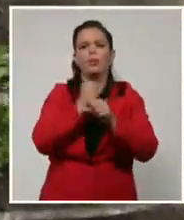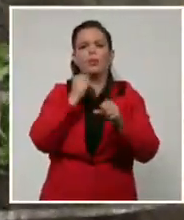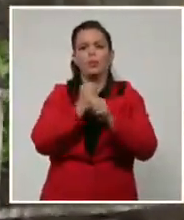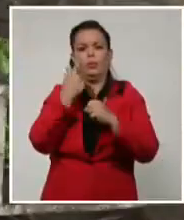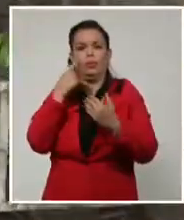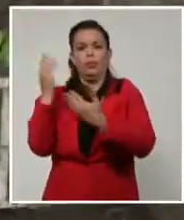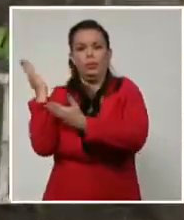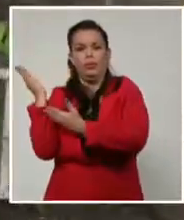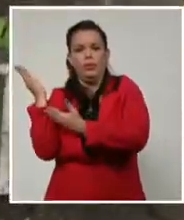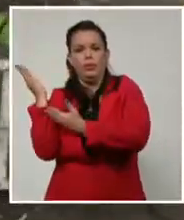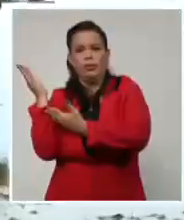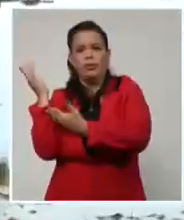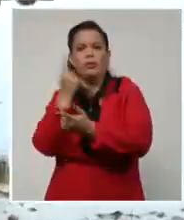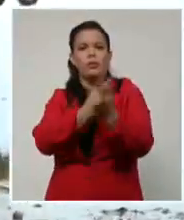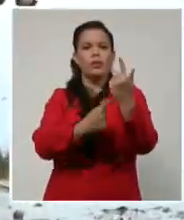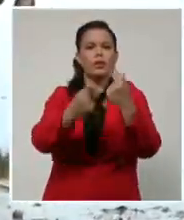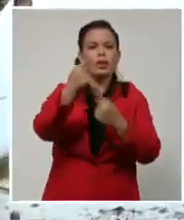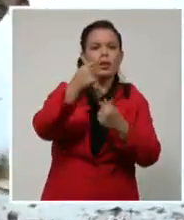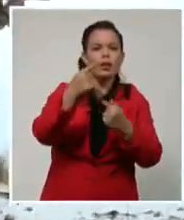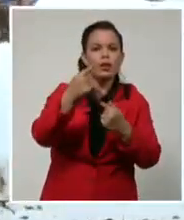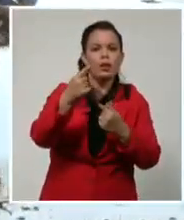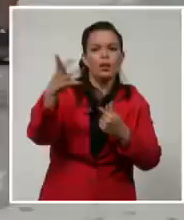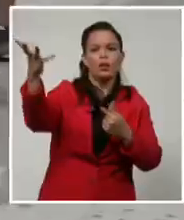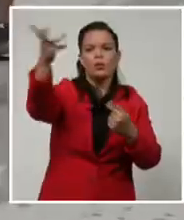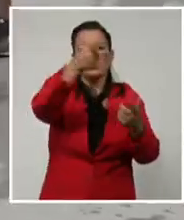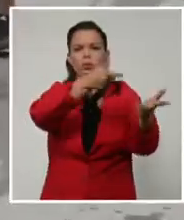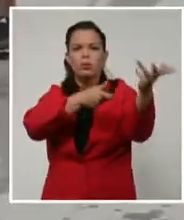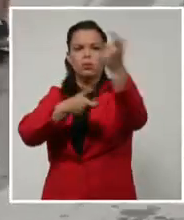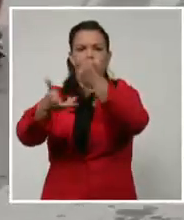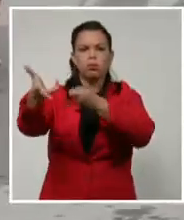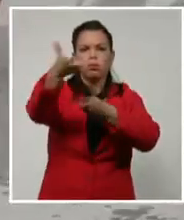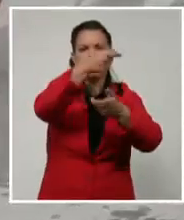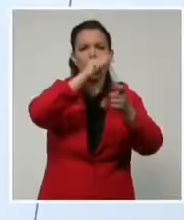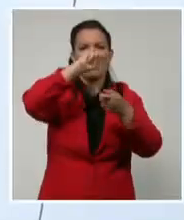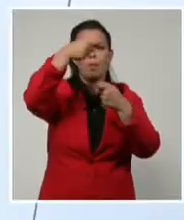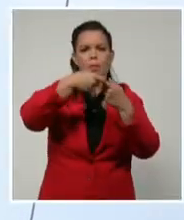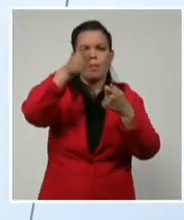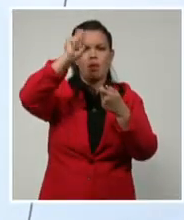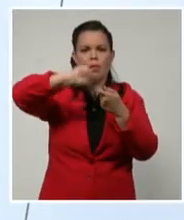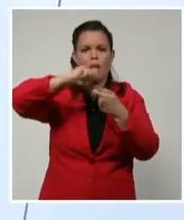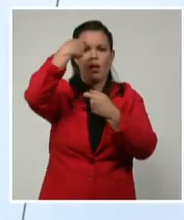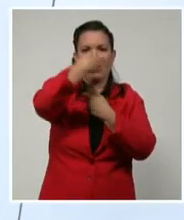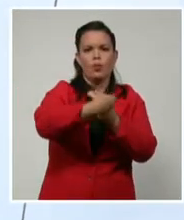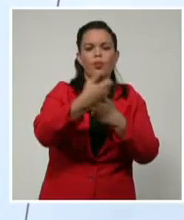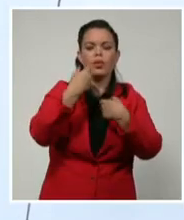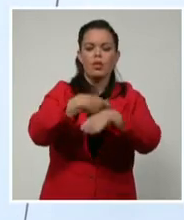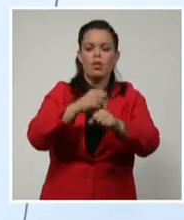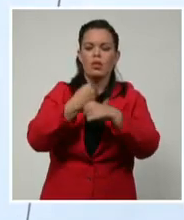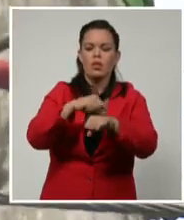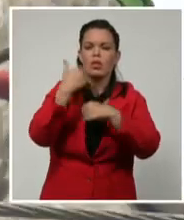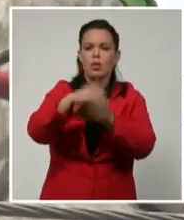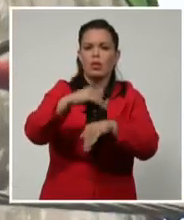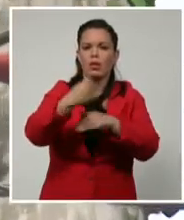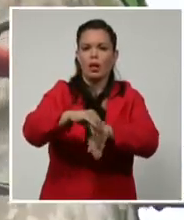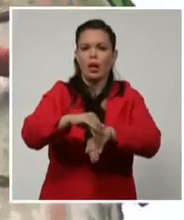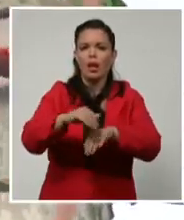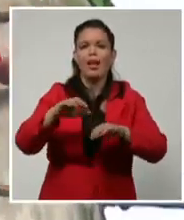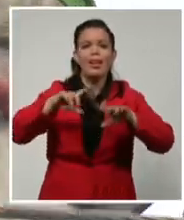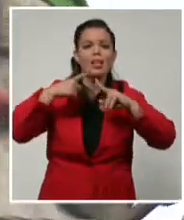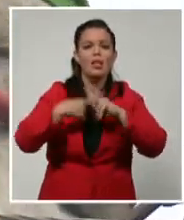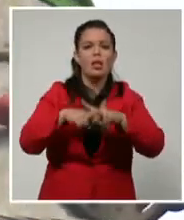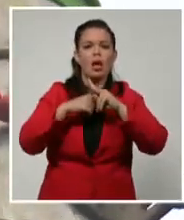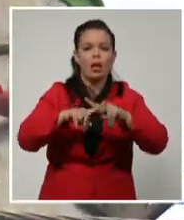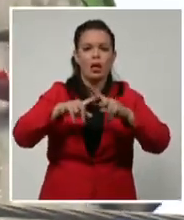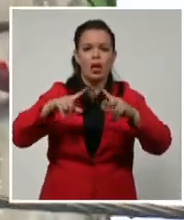que ver sobre todo con la cosecha del plátano la limpieza de la ciudad y la reparación de las redes eléctricas